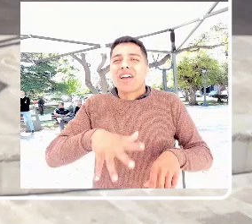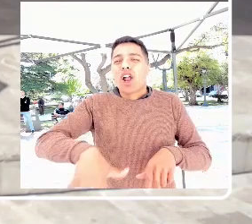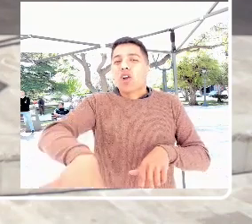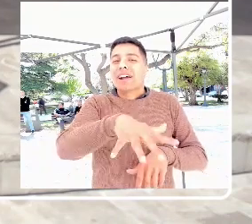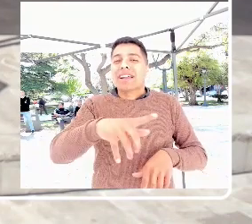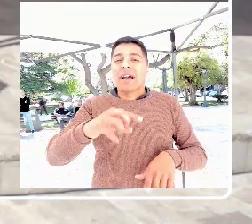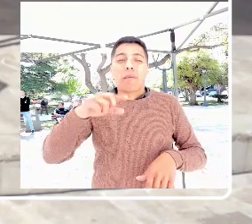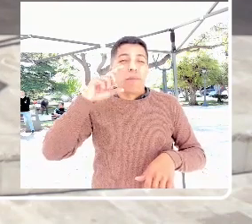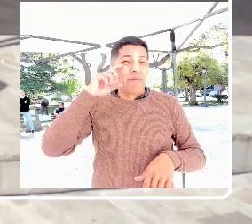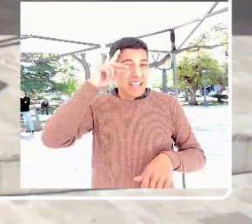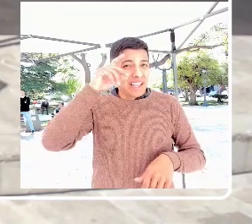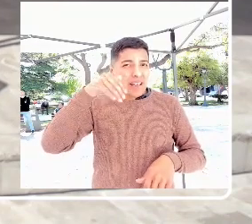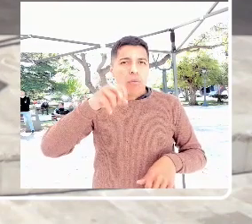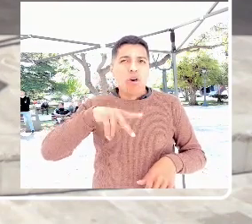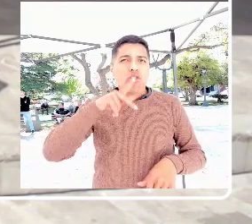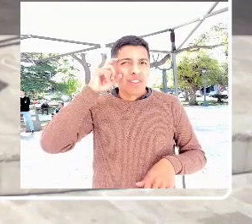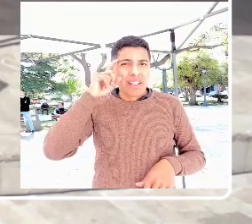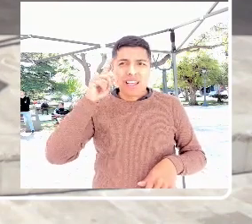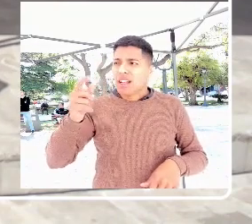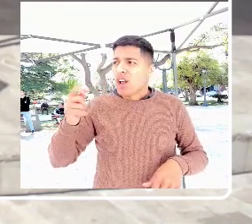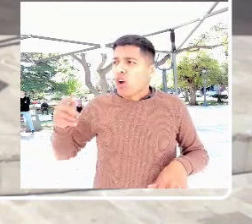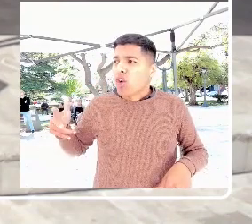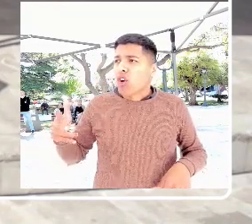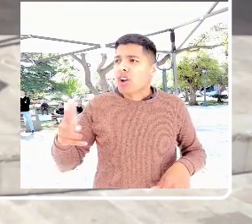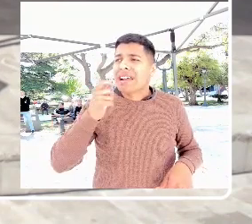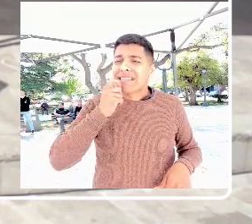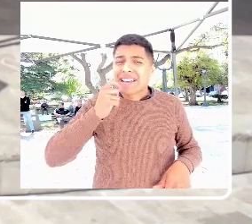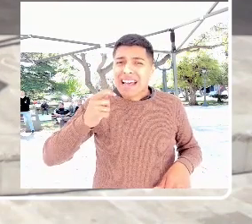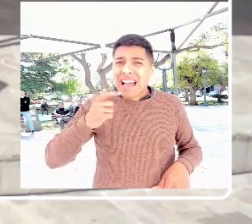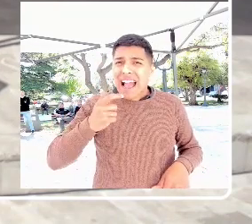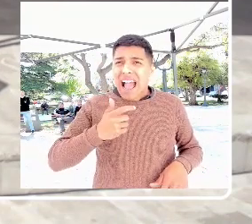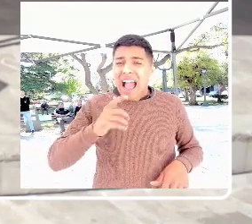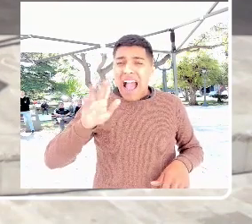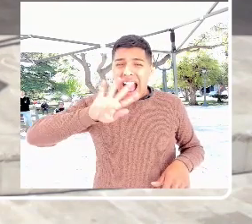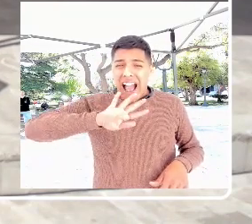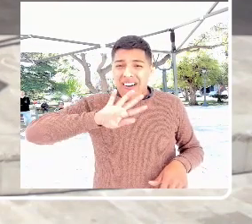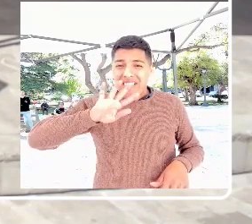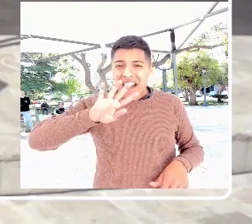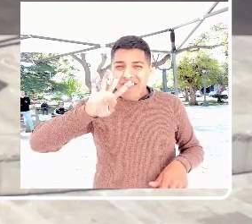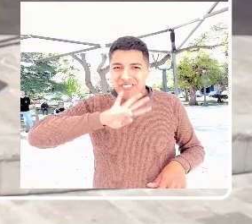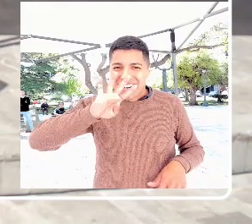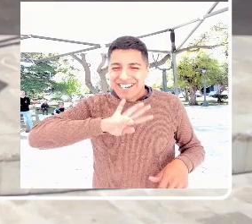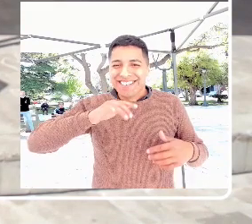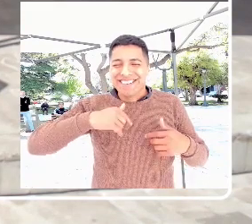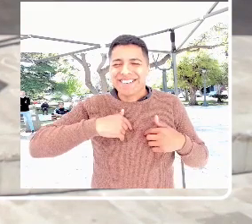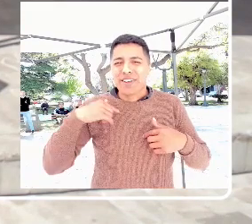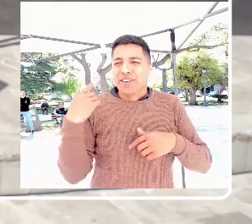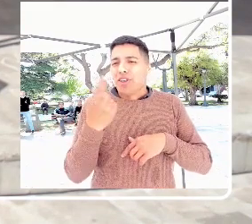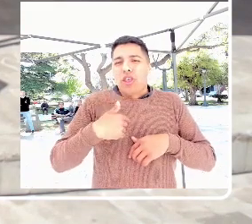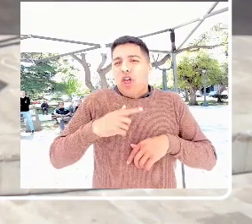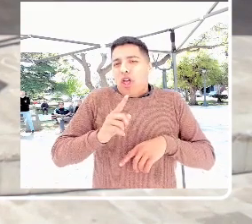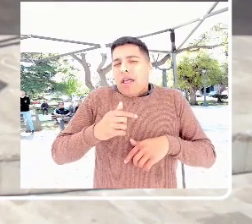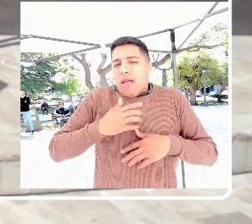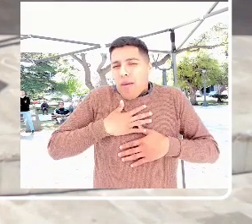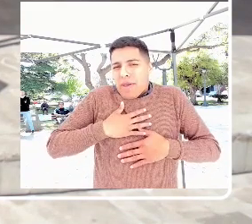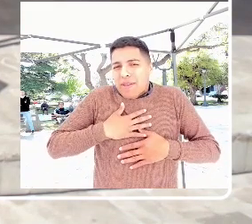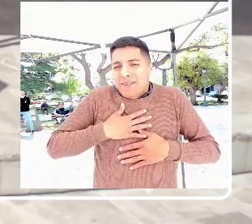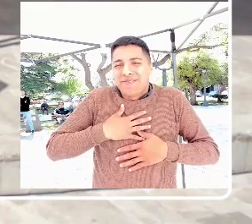jurisdicción. Y los camiones amarillos, muy bonito color que tenemos, que marcamos una característica, también estuvimos presentes. Funcionamos,